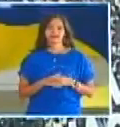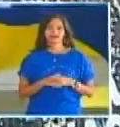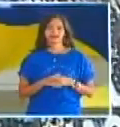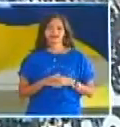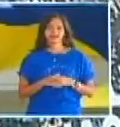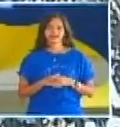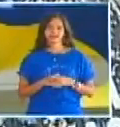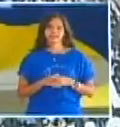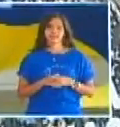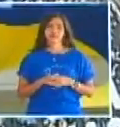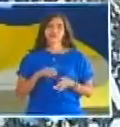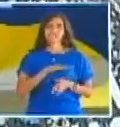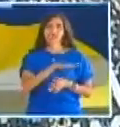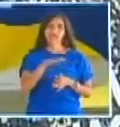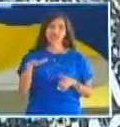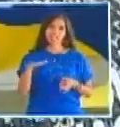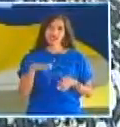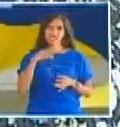General Leal,